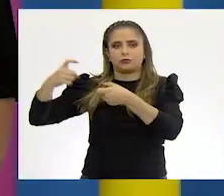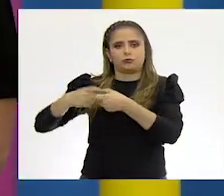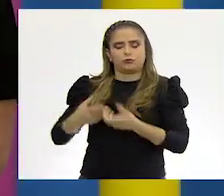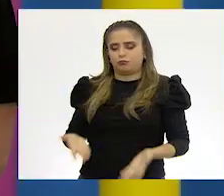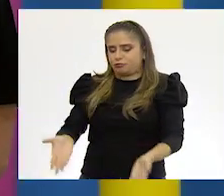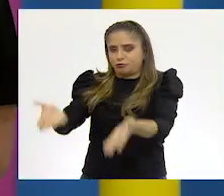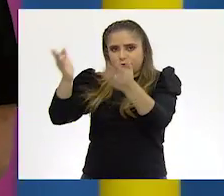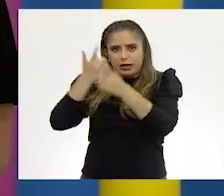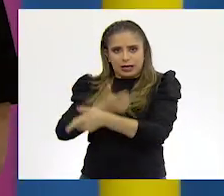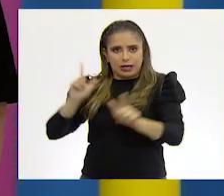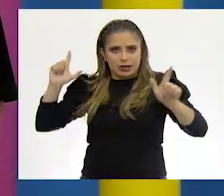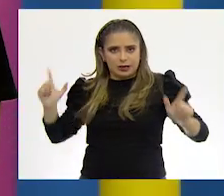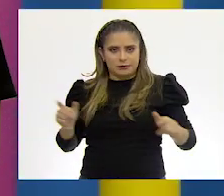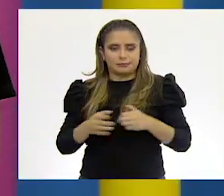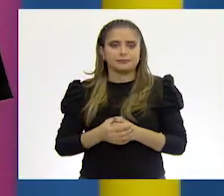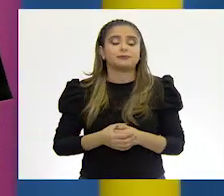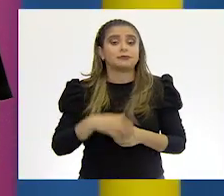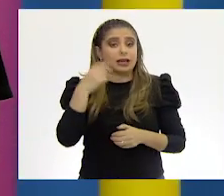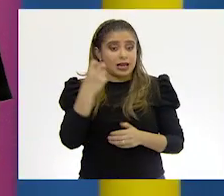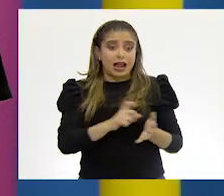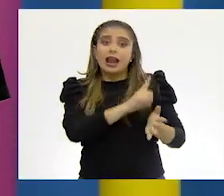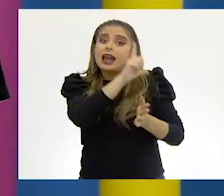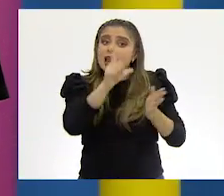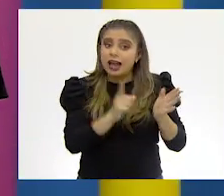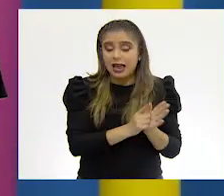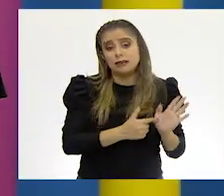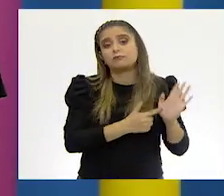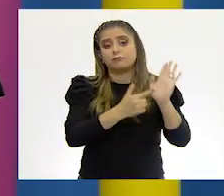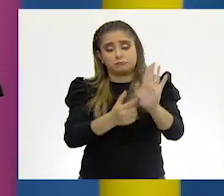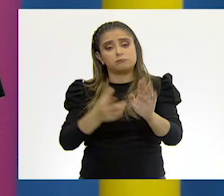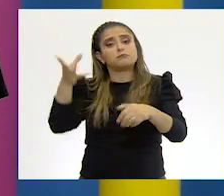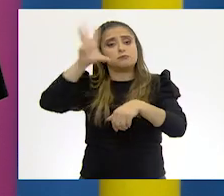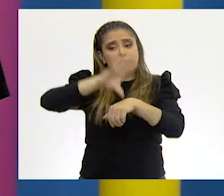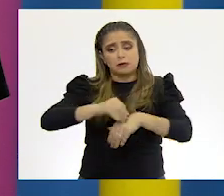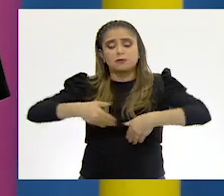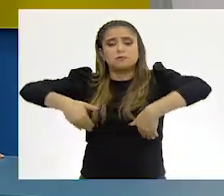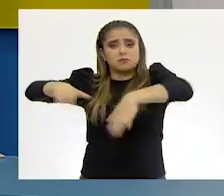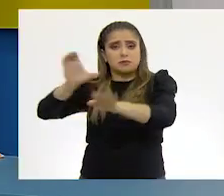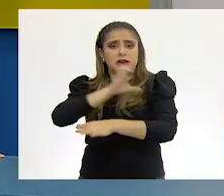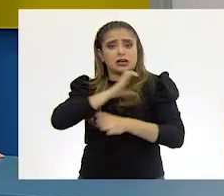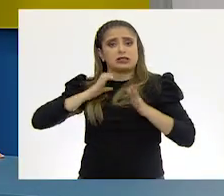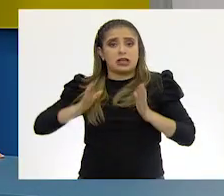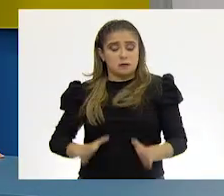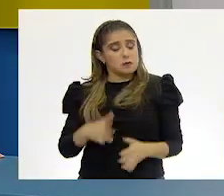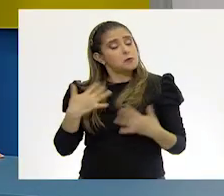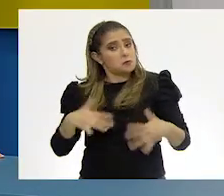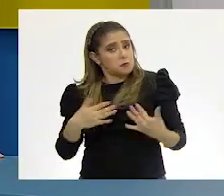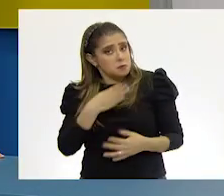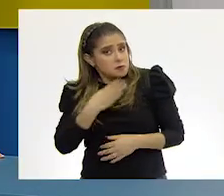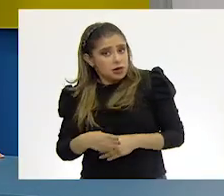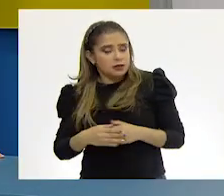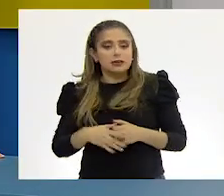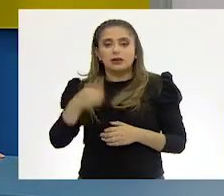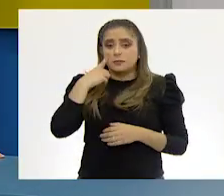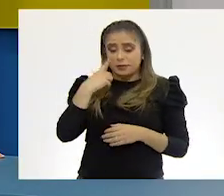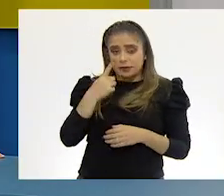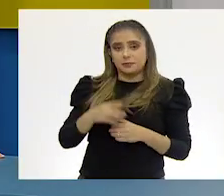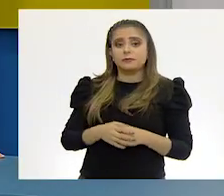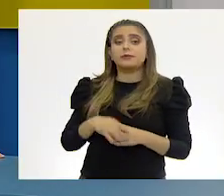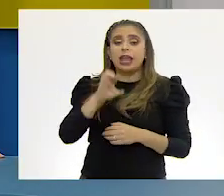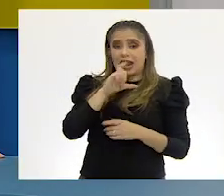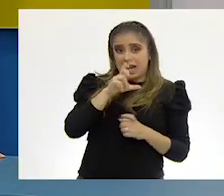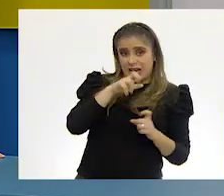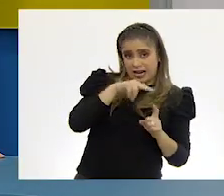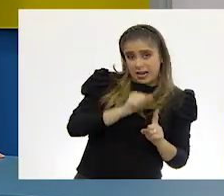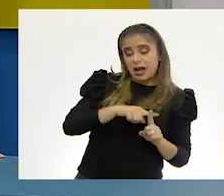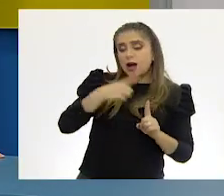Legalizar es que a través de las leyes se permita la creencia del cristianismo. Helena, madre de